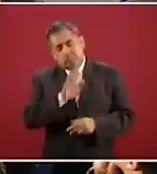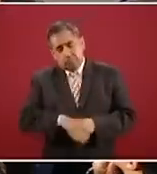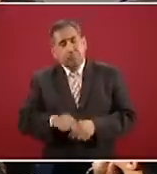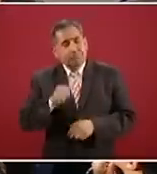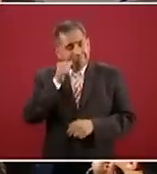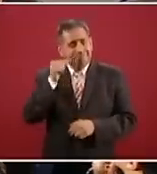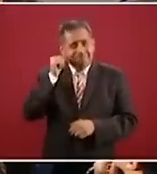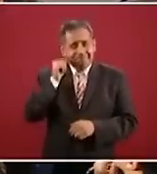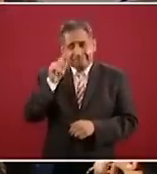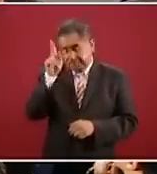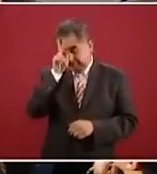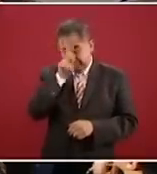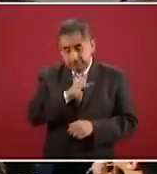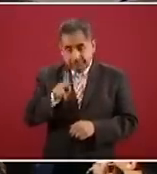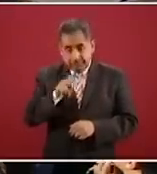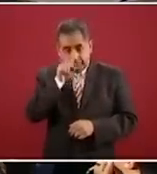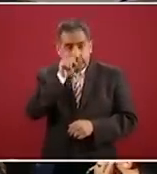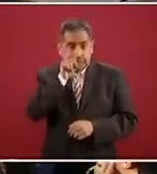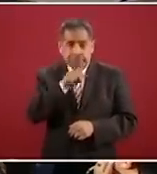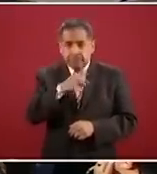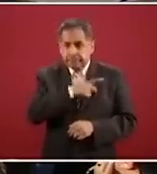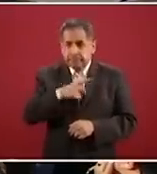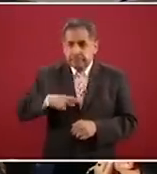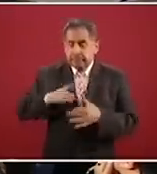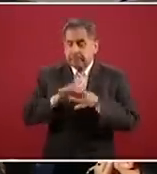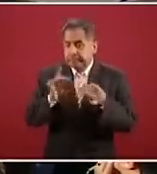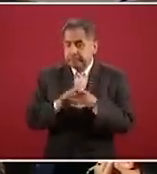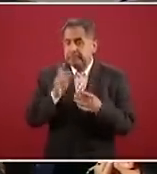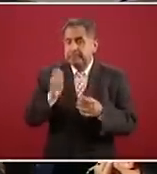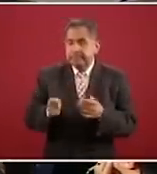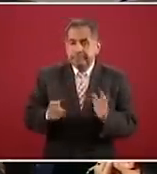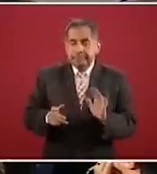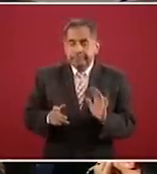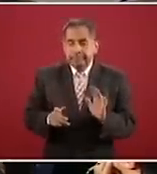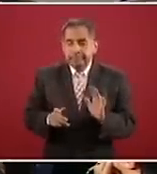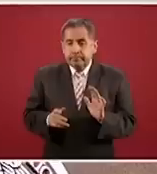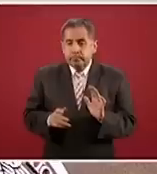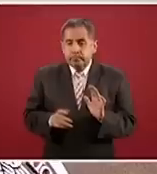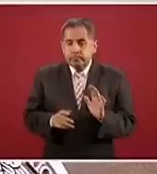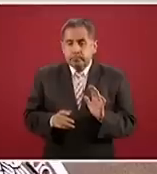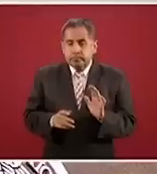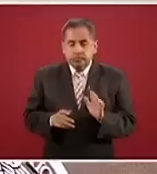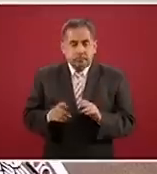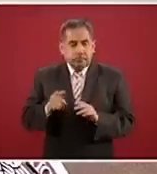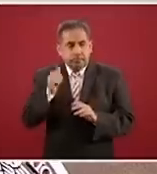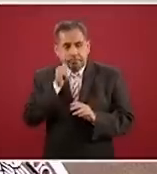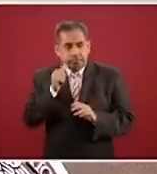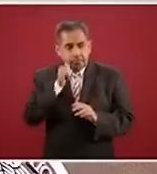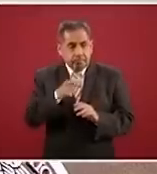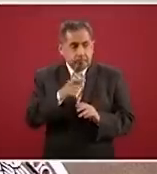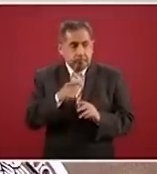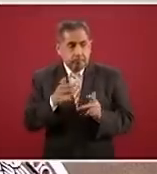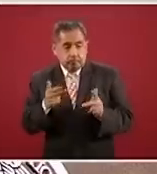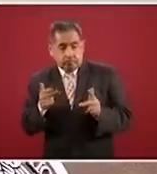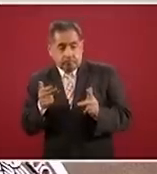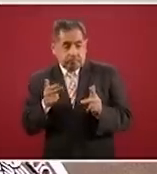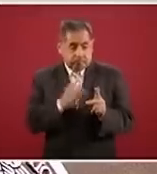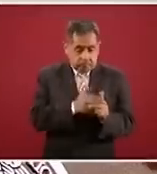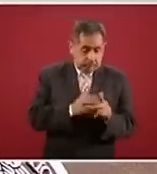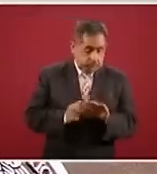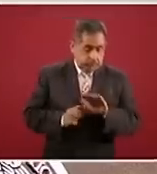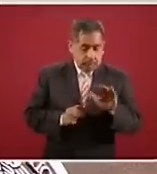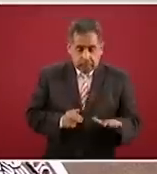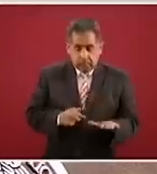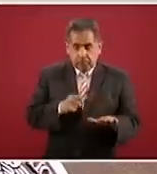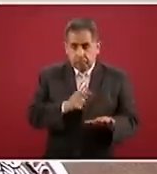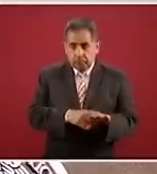pero también debo aquí resaltar que no obstante ser, siempre que haya un homicidio en cualquier lado